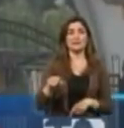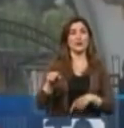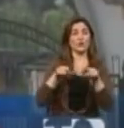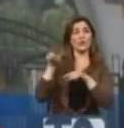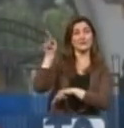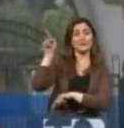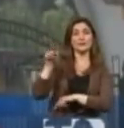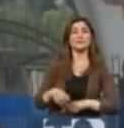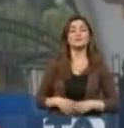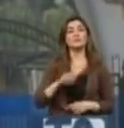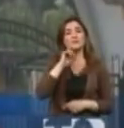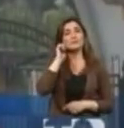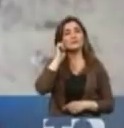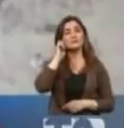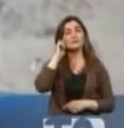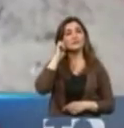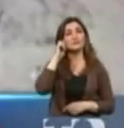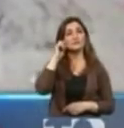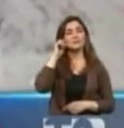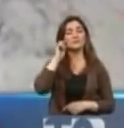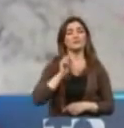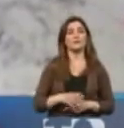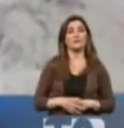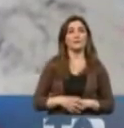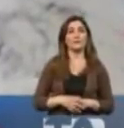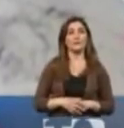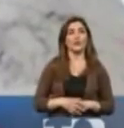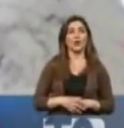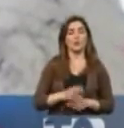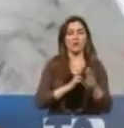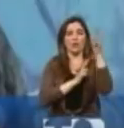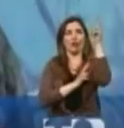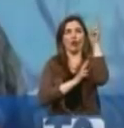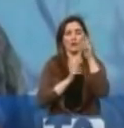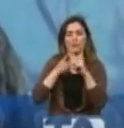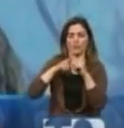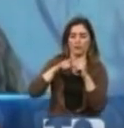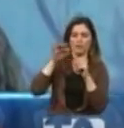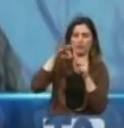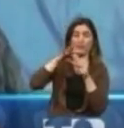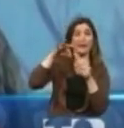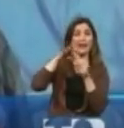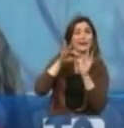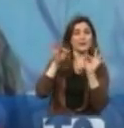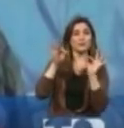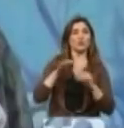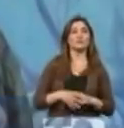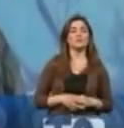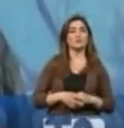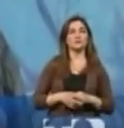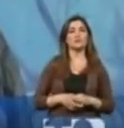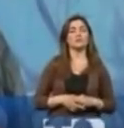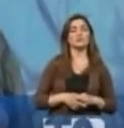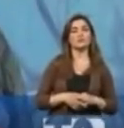Brigada Blindada número 11 Galápagos de Riobamba cuando realizaban el mantenimiento de su armamento de dotación. Uno es un oficial del grupo de